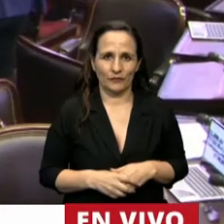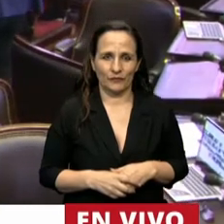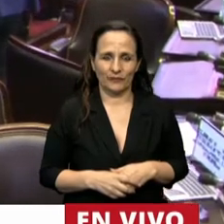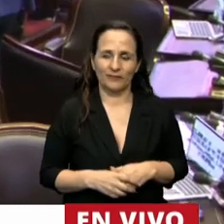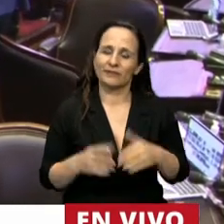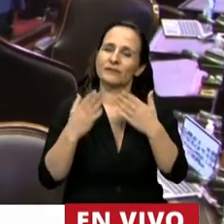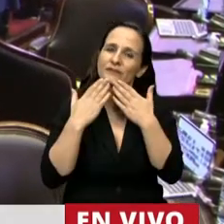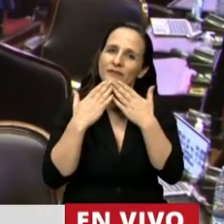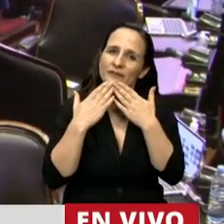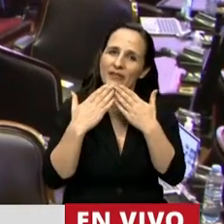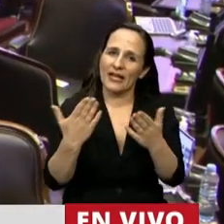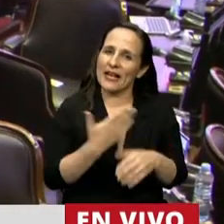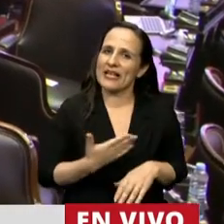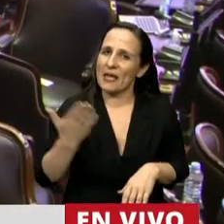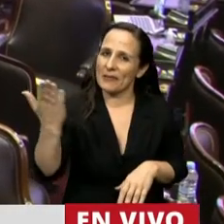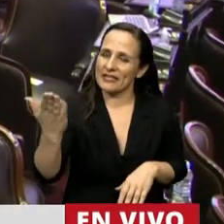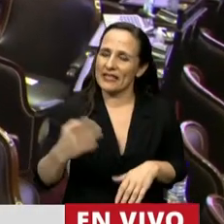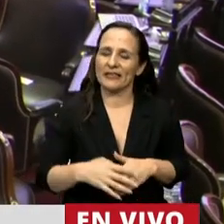Gracias, presidente.